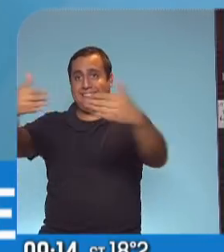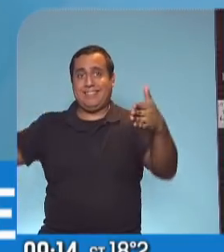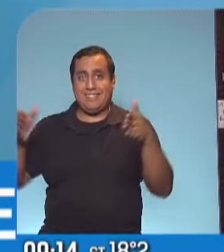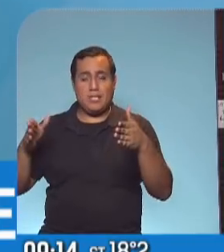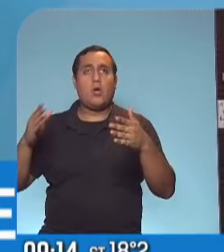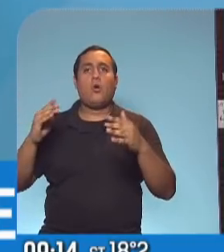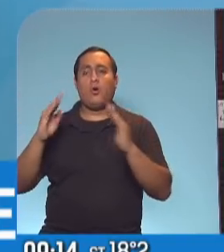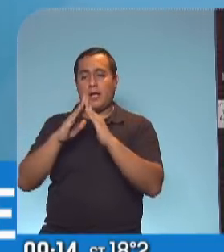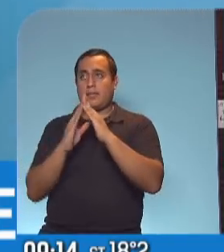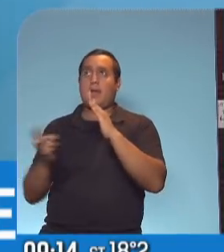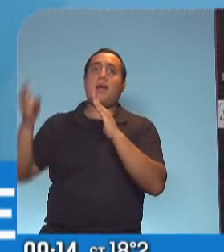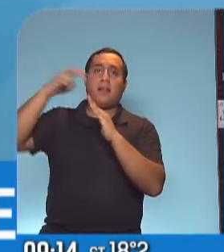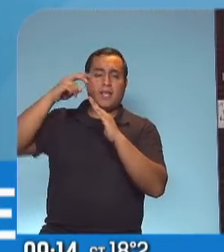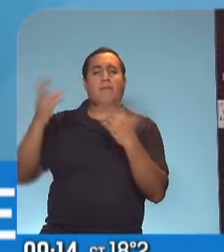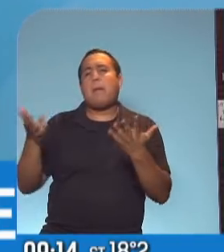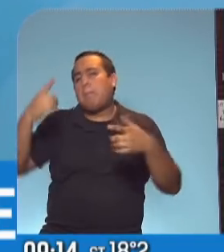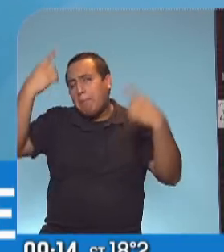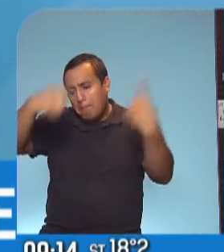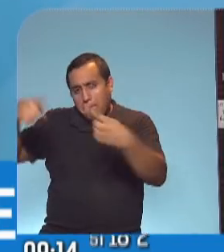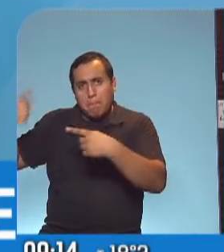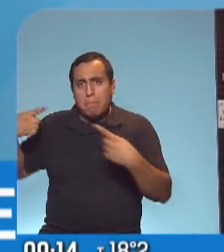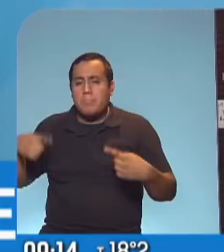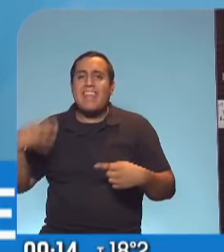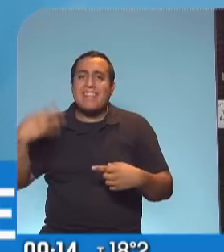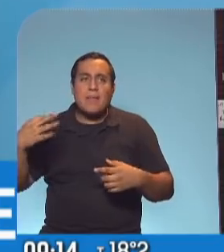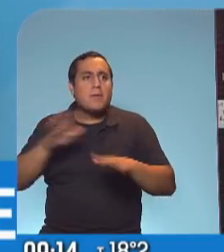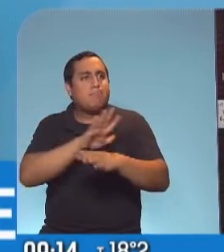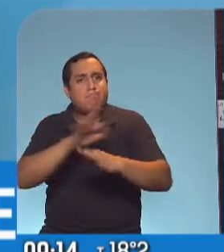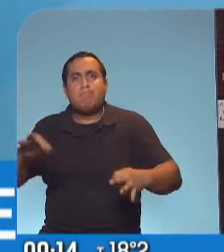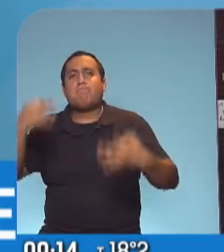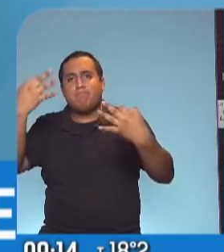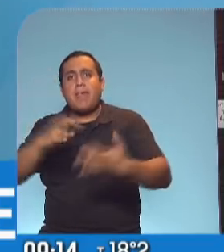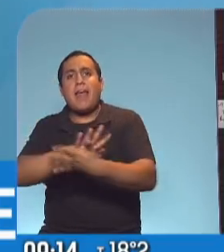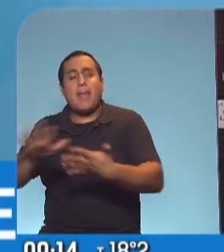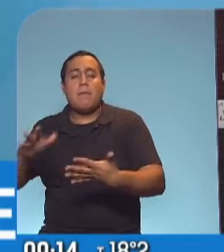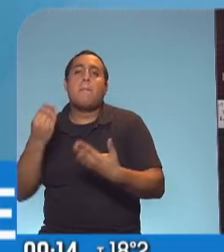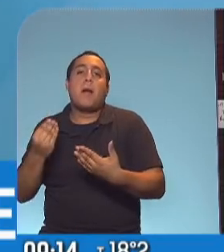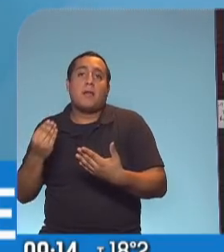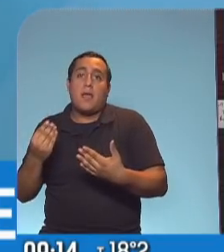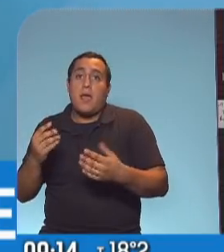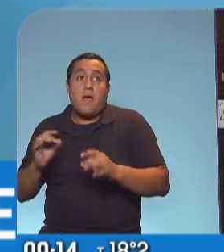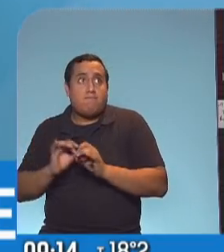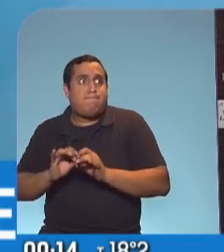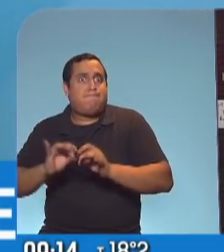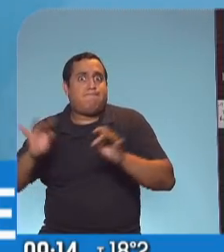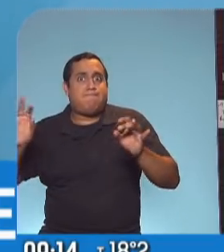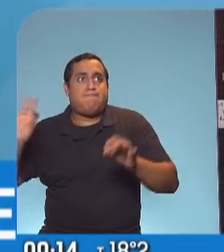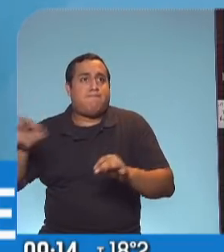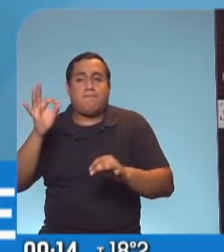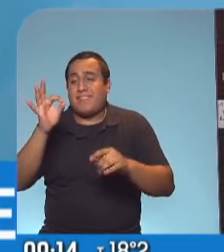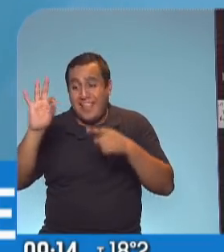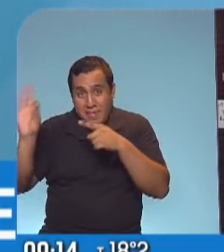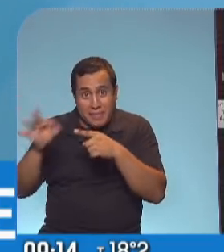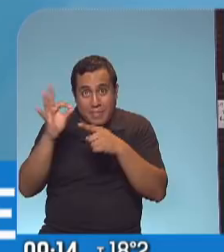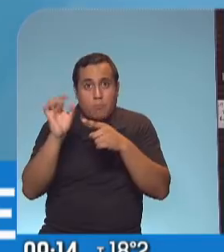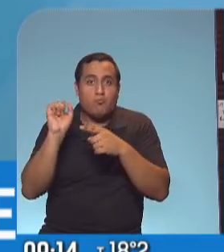son en definitiva las acciones más importantes para el control del vector transmisor de la enfermedad, que es el mosquito Aedes